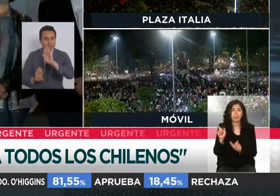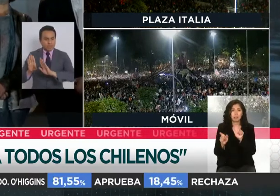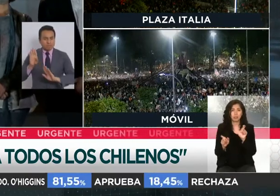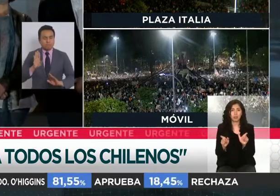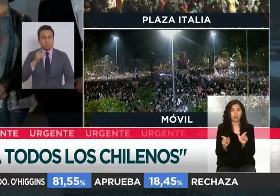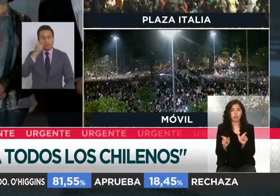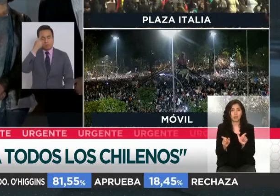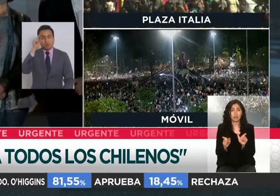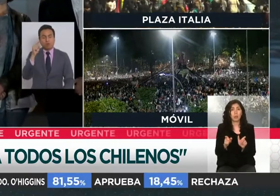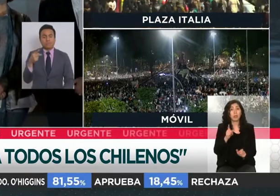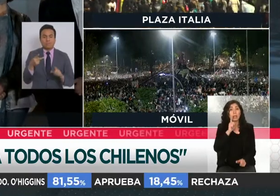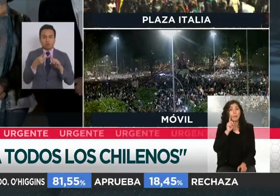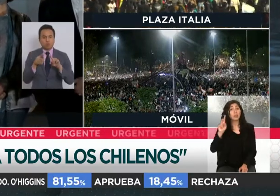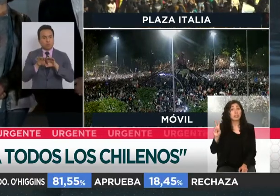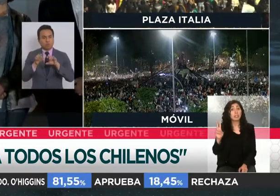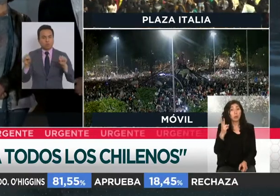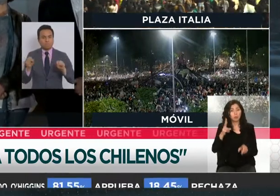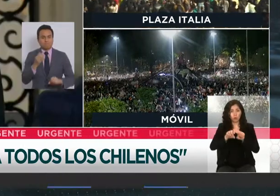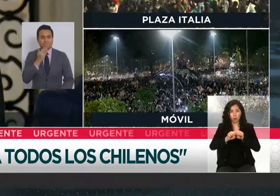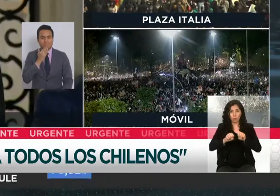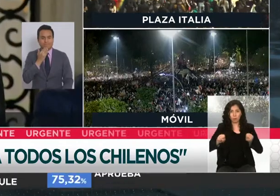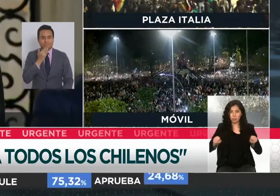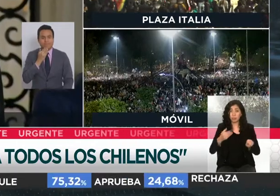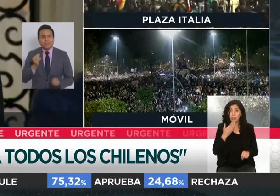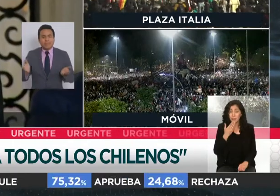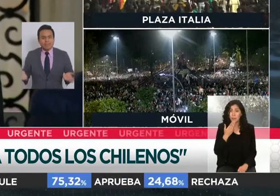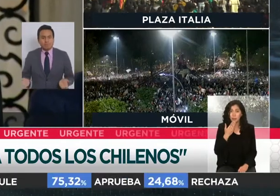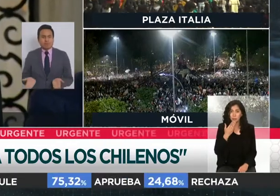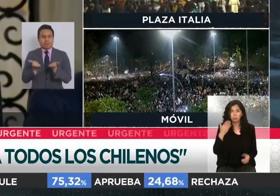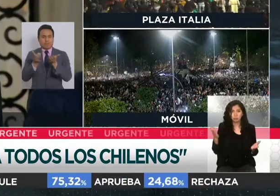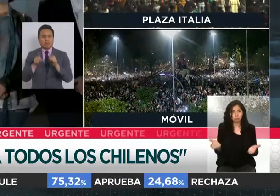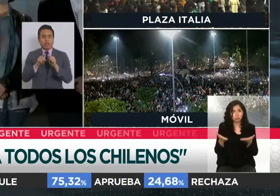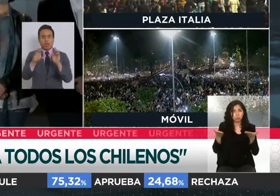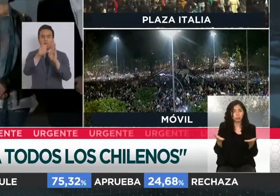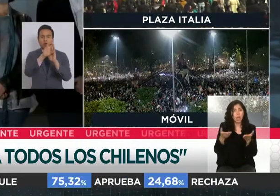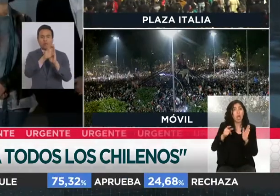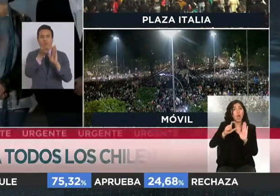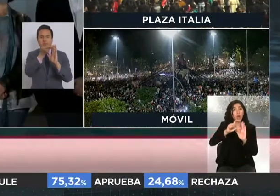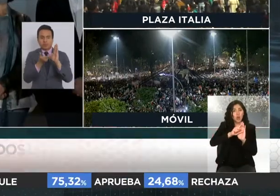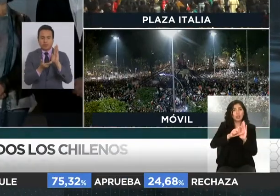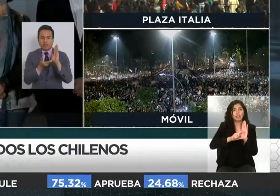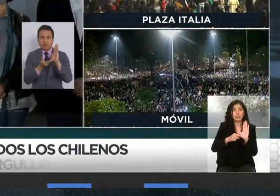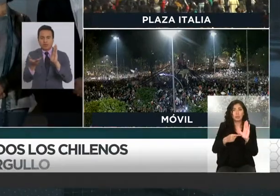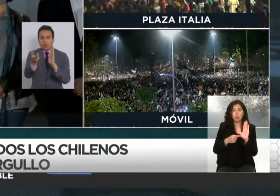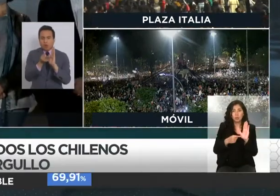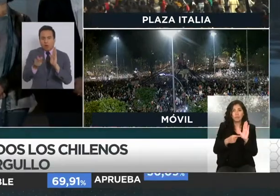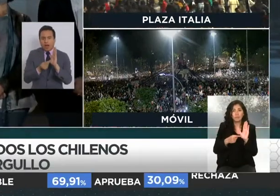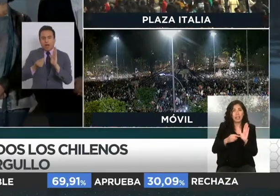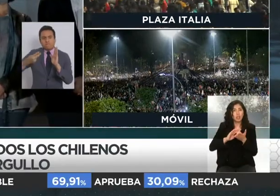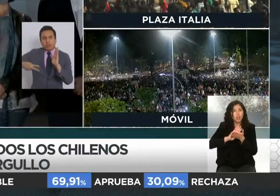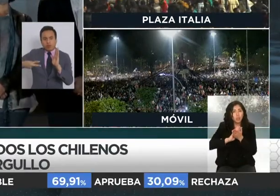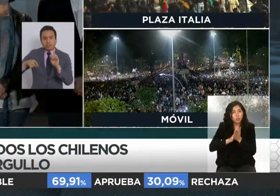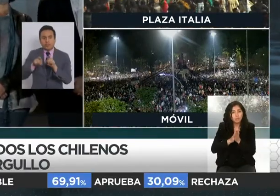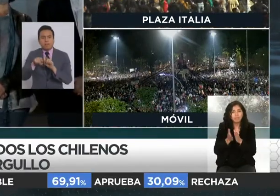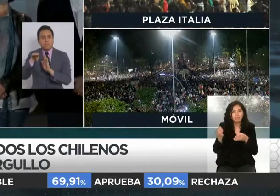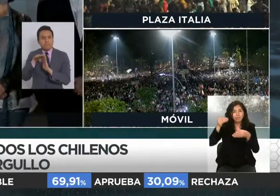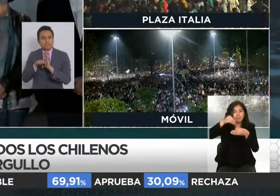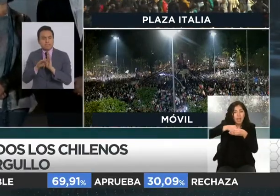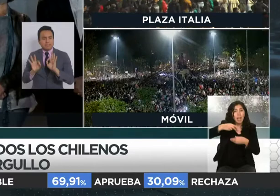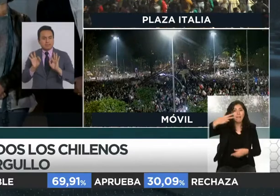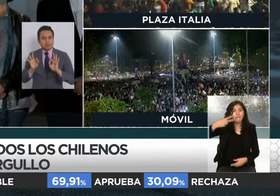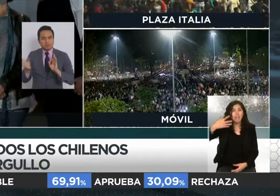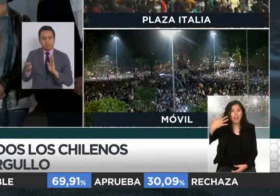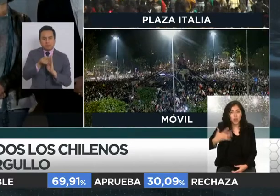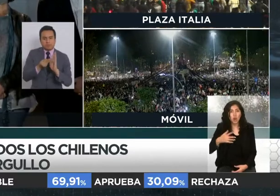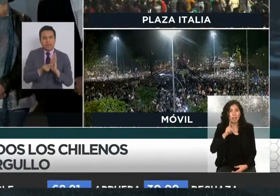Pero teníamos un segundo compromiso: impulsar una constitución que recoja los valores y principios que